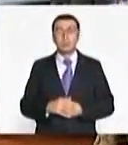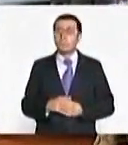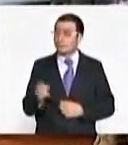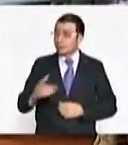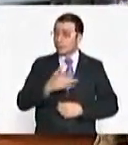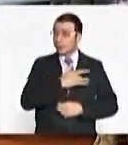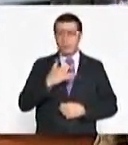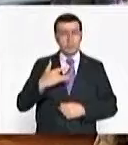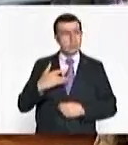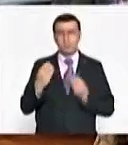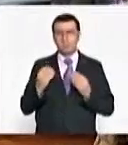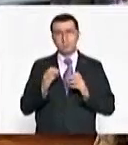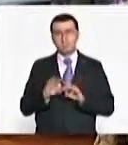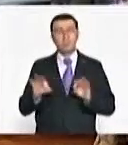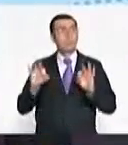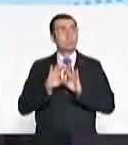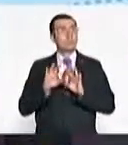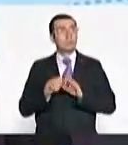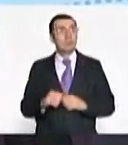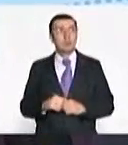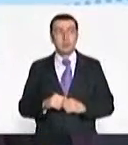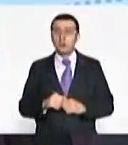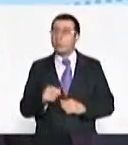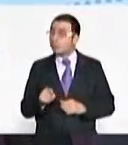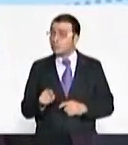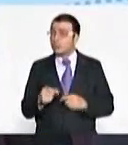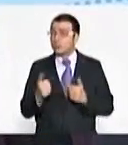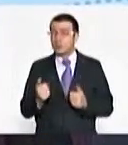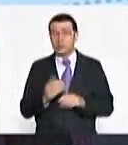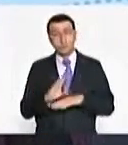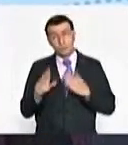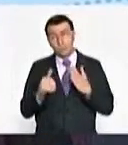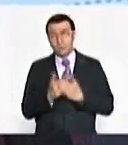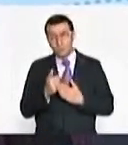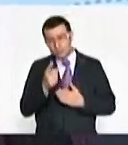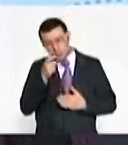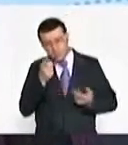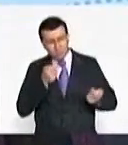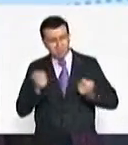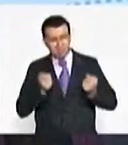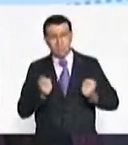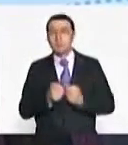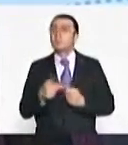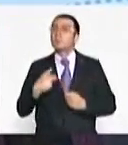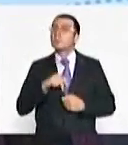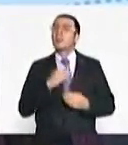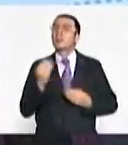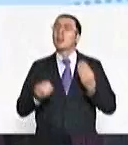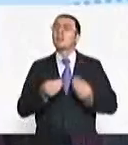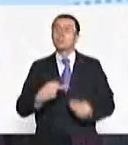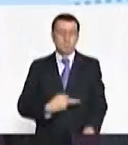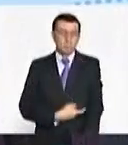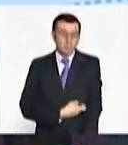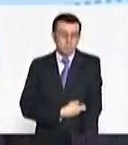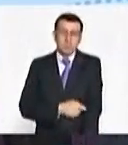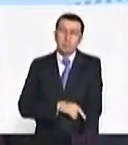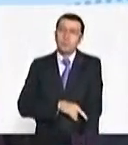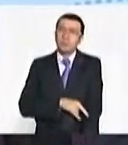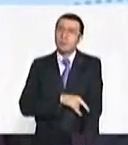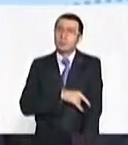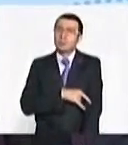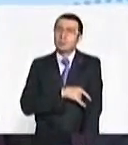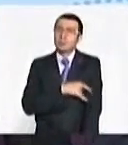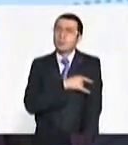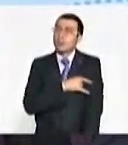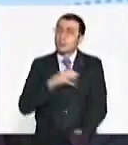muy efectiva, es muy buena en casi todas las patologías. Lo que hacemos es canalizar al paciente, tomar una avena y en una